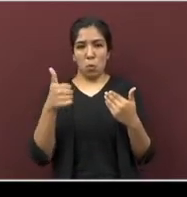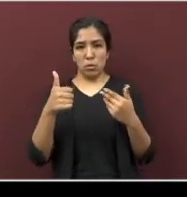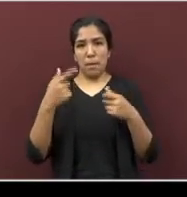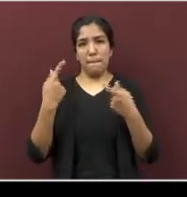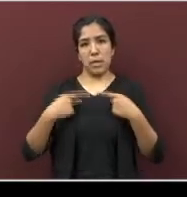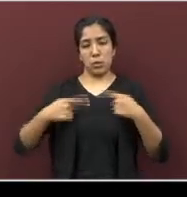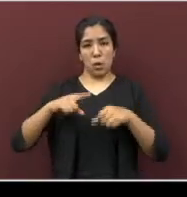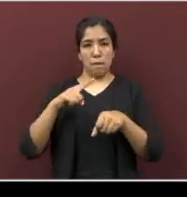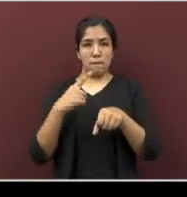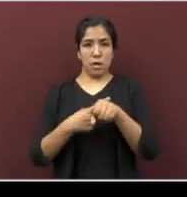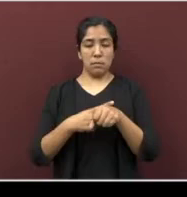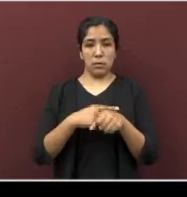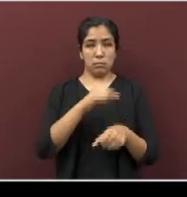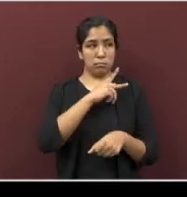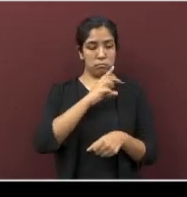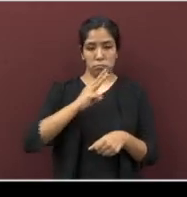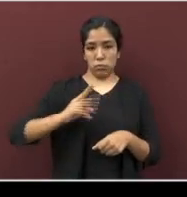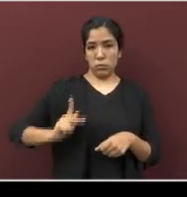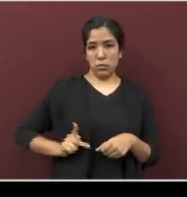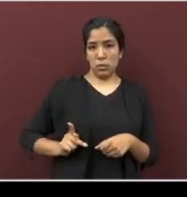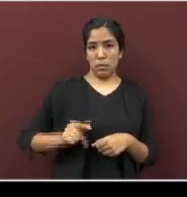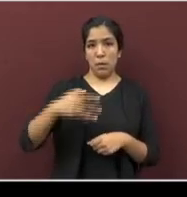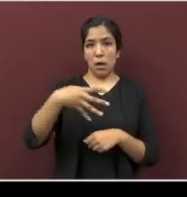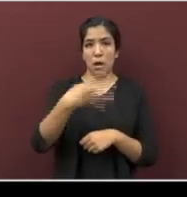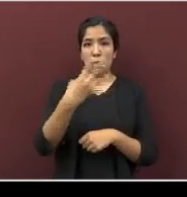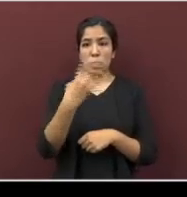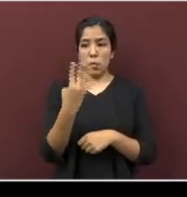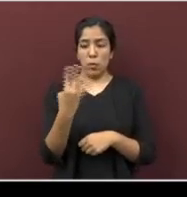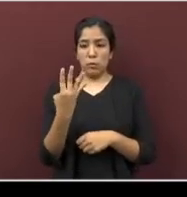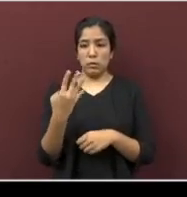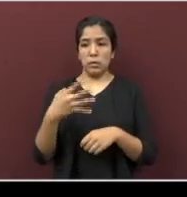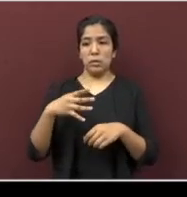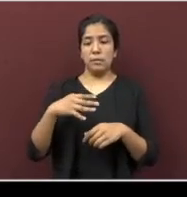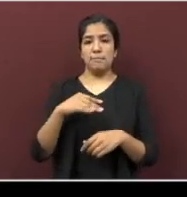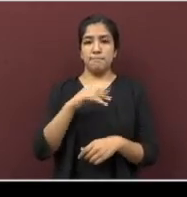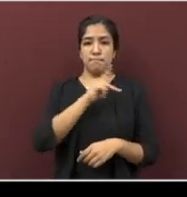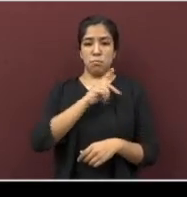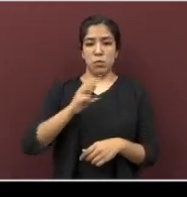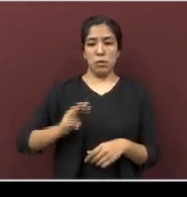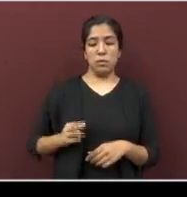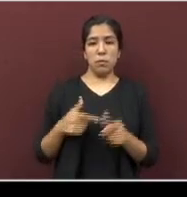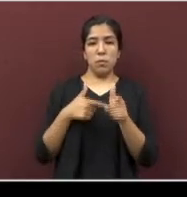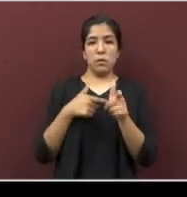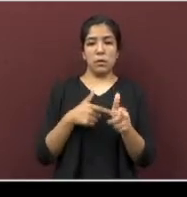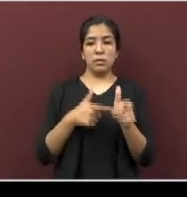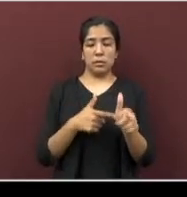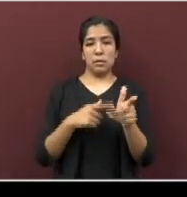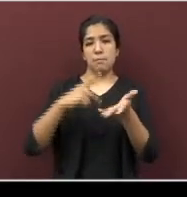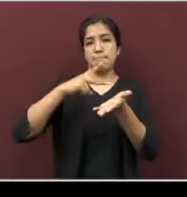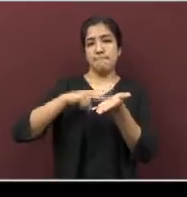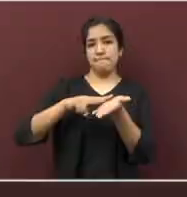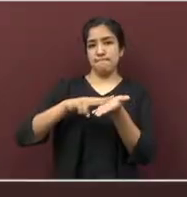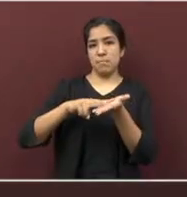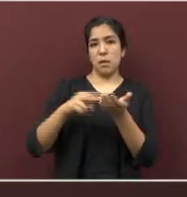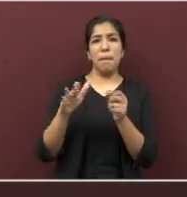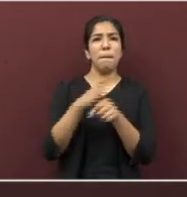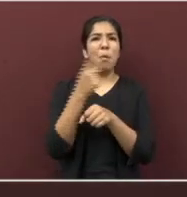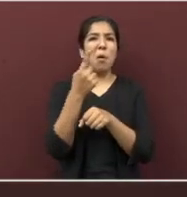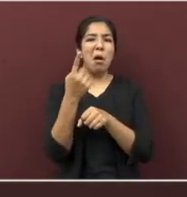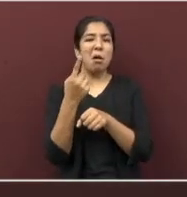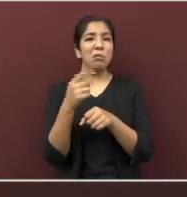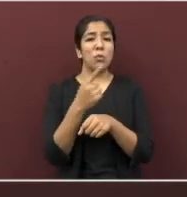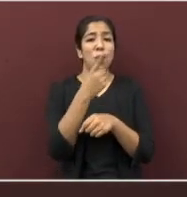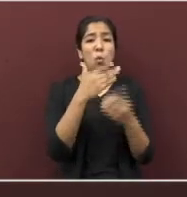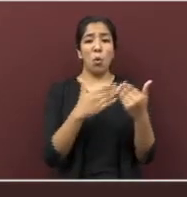14 municipios que permanecen en verde tienen entre 1 y 5 casos activos